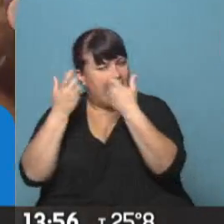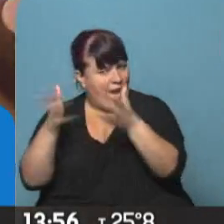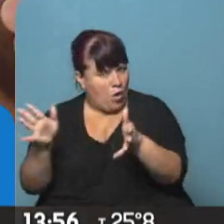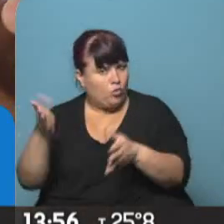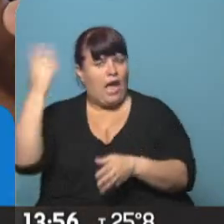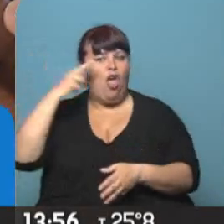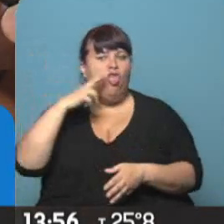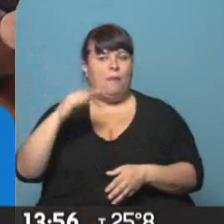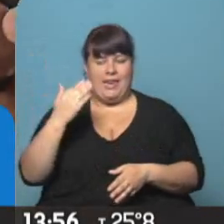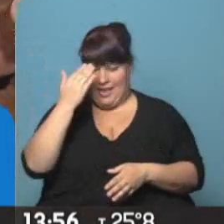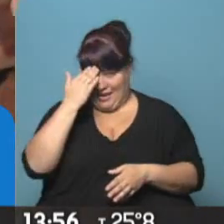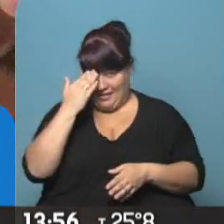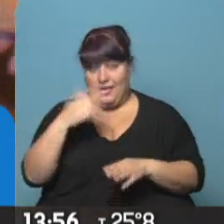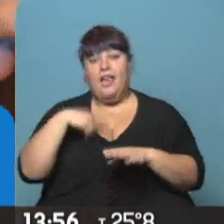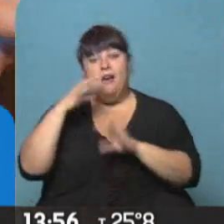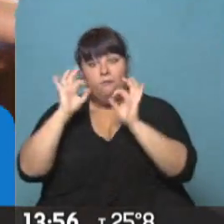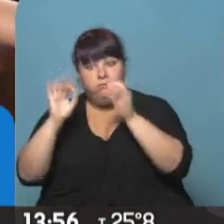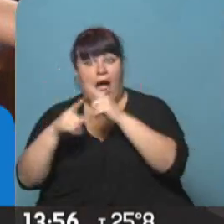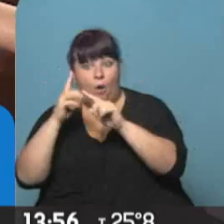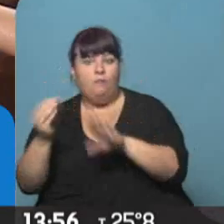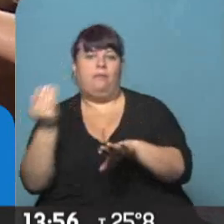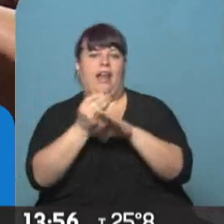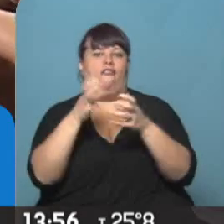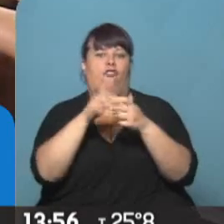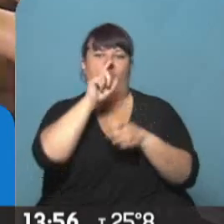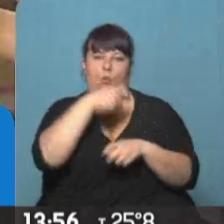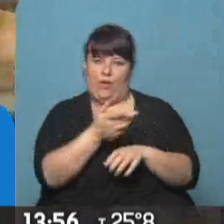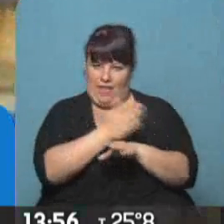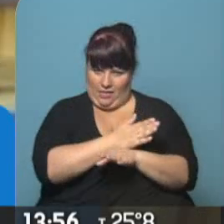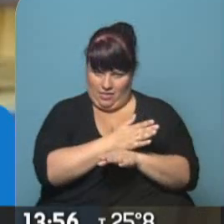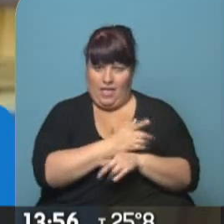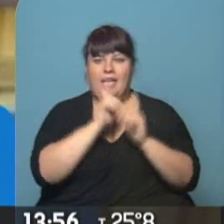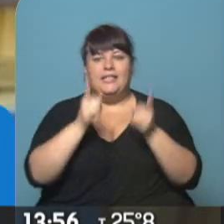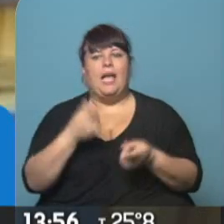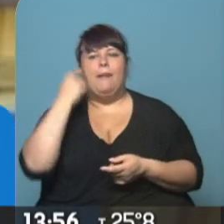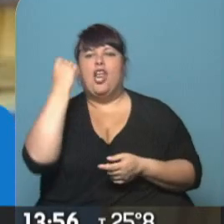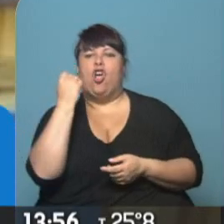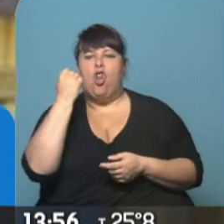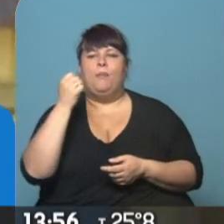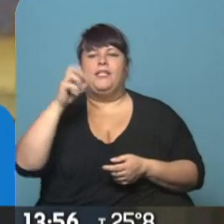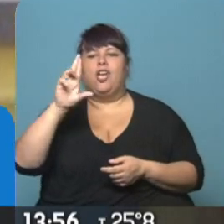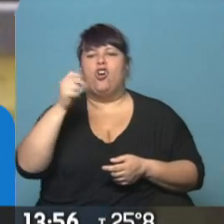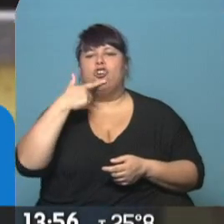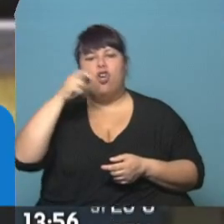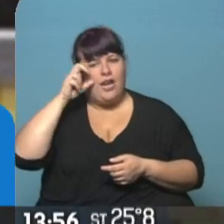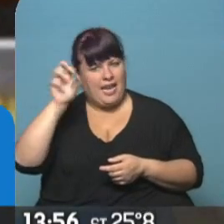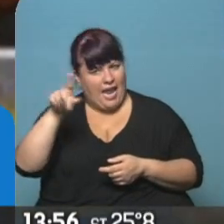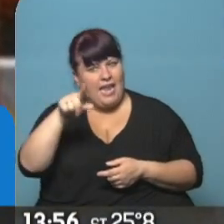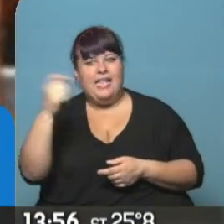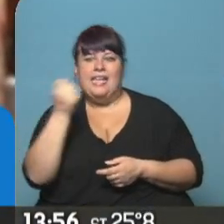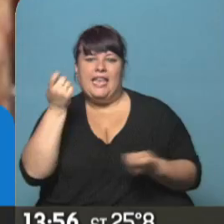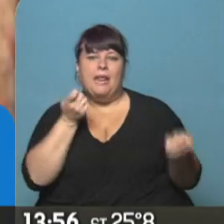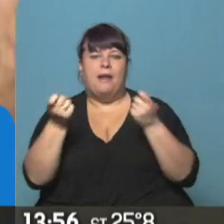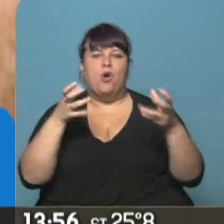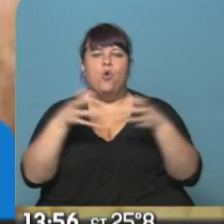en 2015 antes de cerrar el acuerdo con los fondos buitres también aparece el financista ignacio rosner que pretende